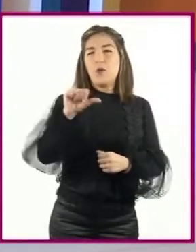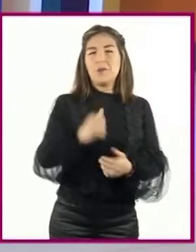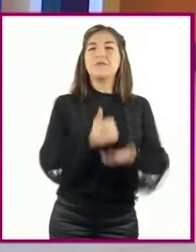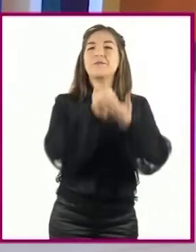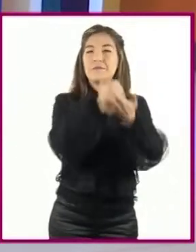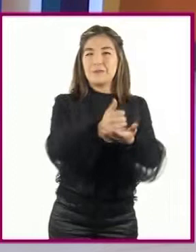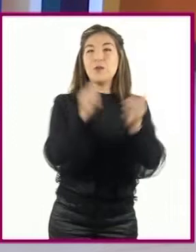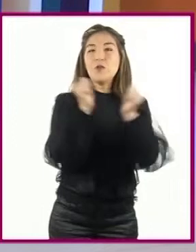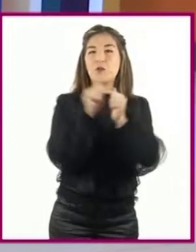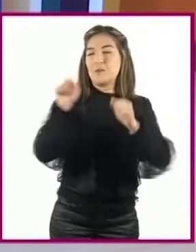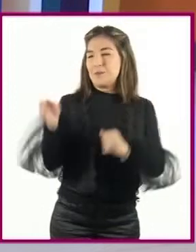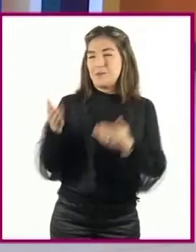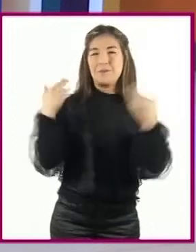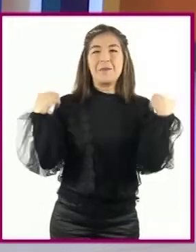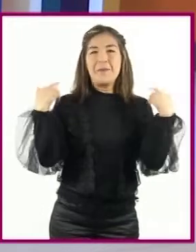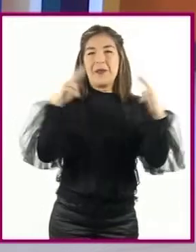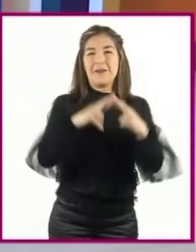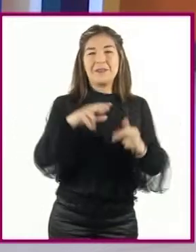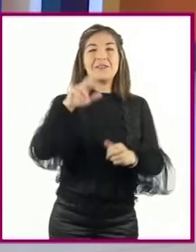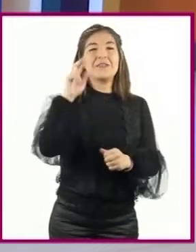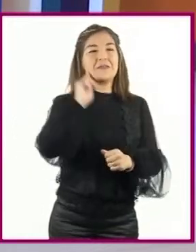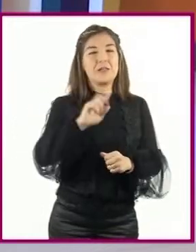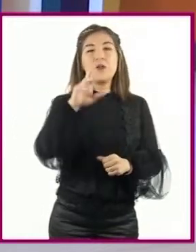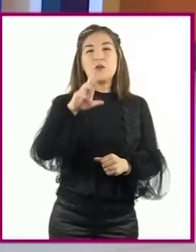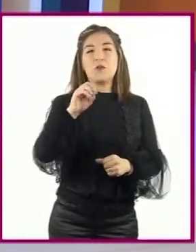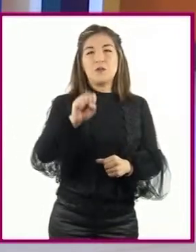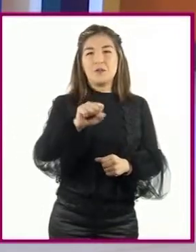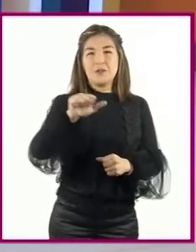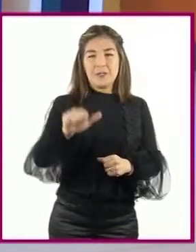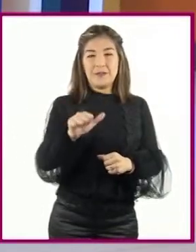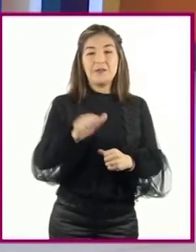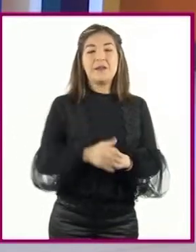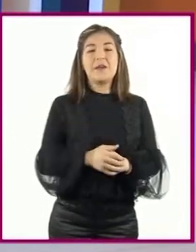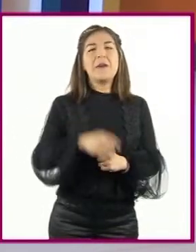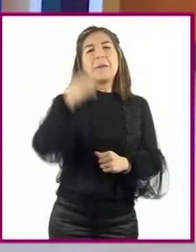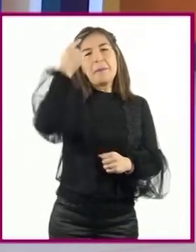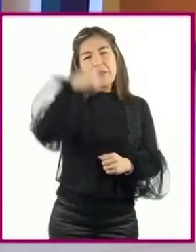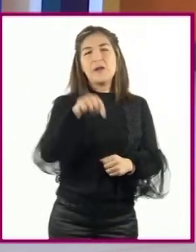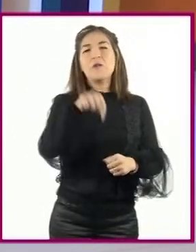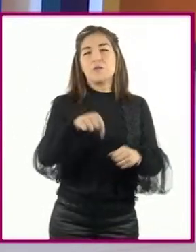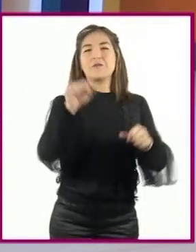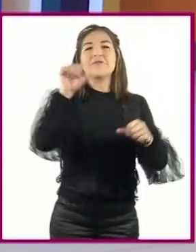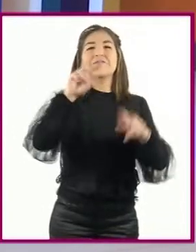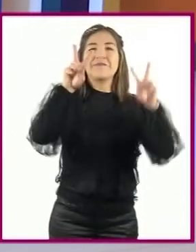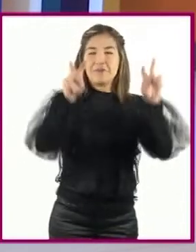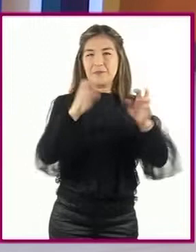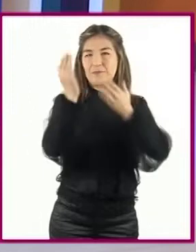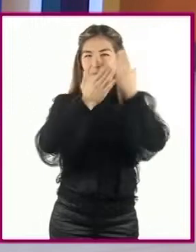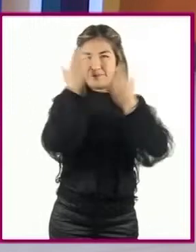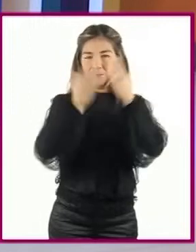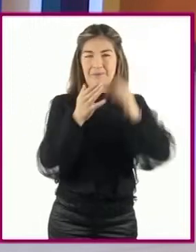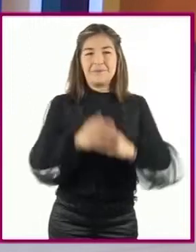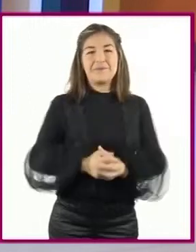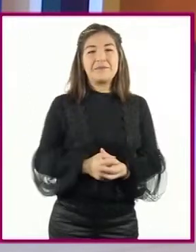ayudaré, junto con la maestra Rosa Carmina Velázquez Ortega, a comprender el tema que estudiaremos durante la